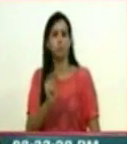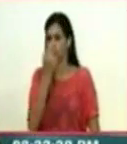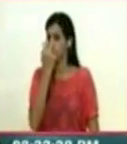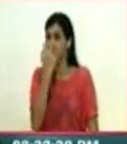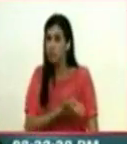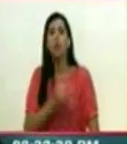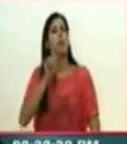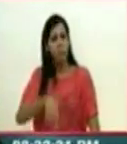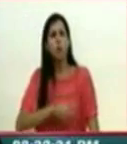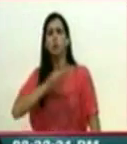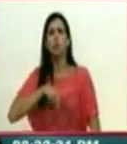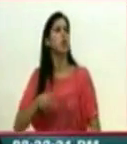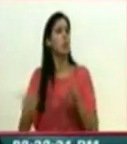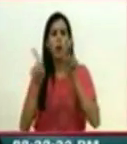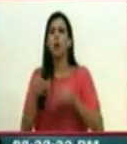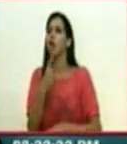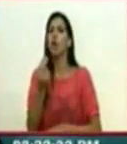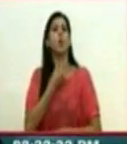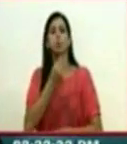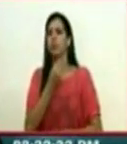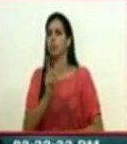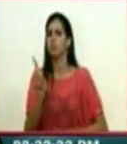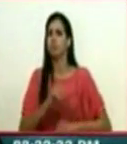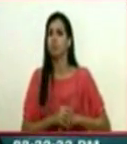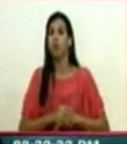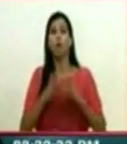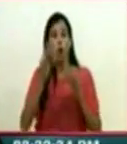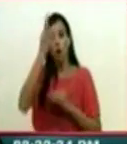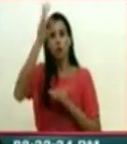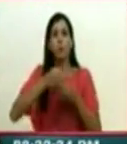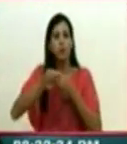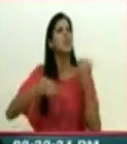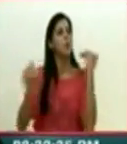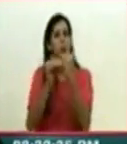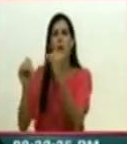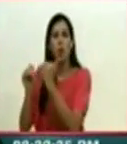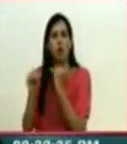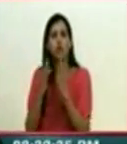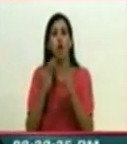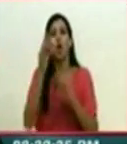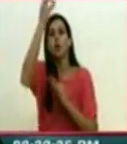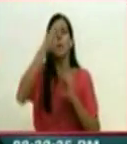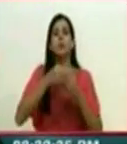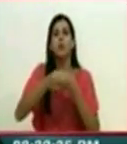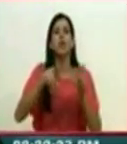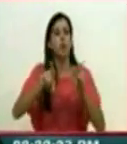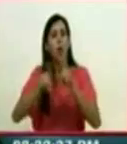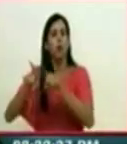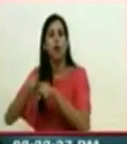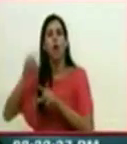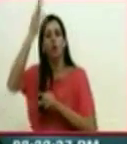declaramos persona no grata. Y todos los consejos municipales del país lo van a declarar persona no grata, así como lo han hecho los consejos